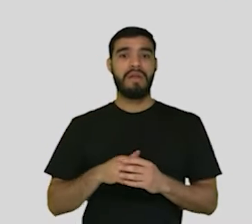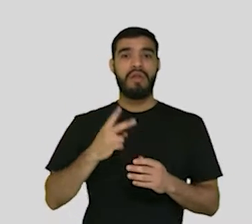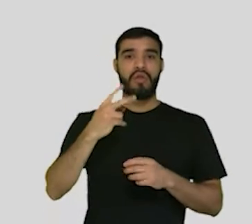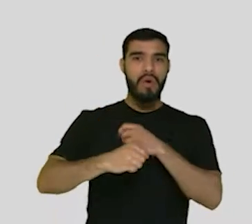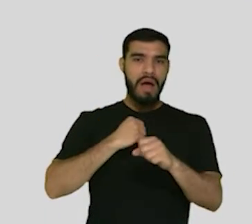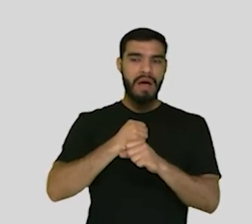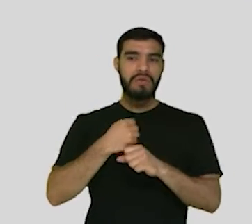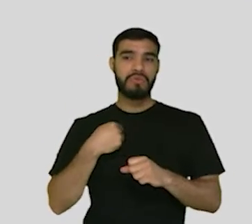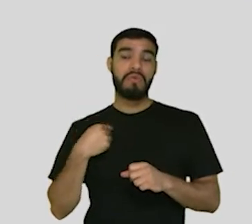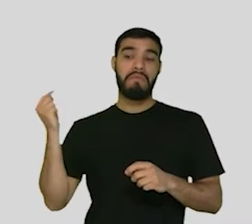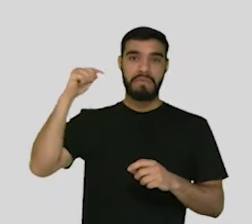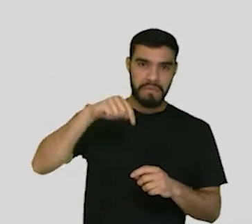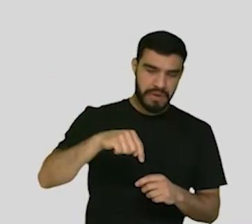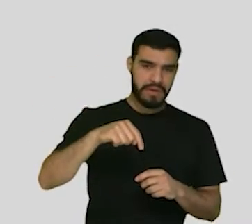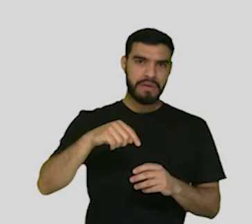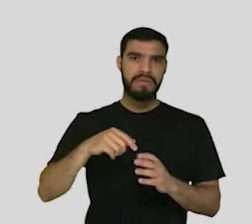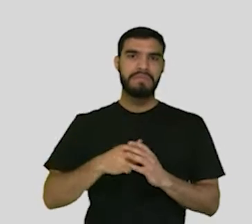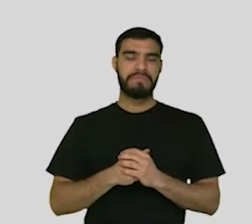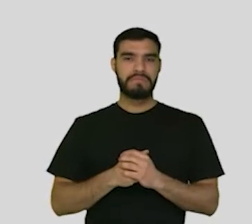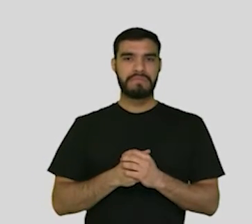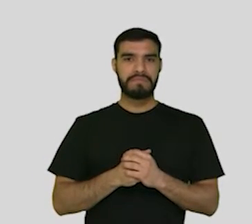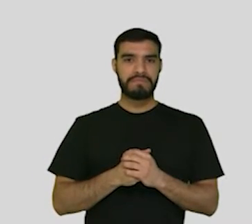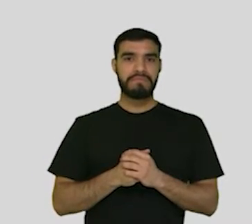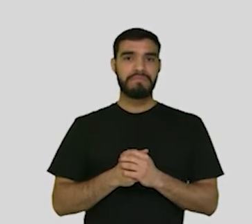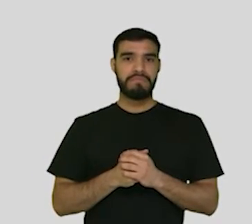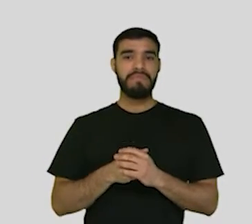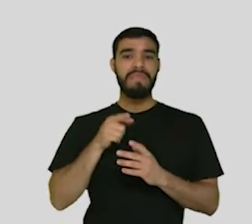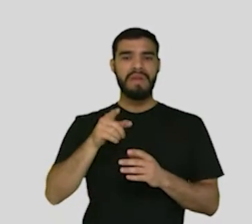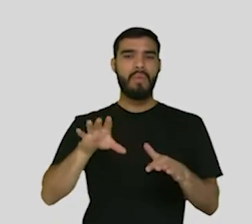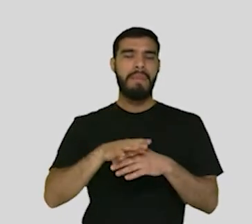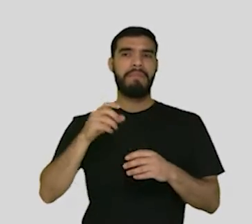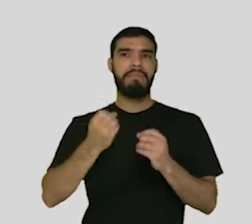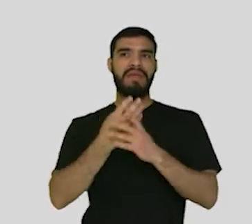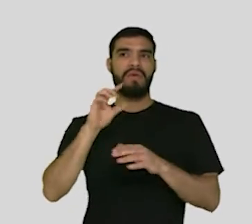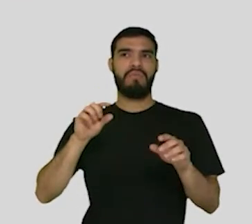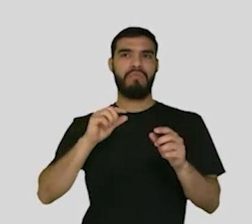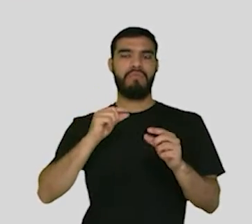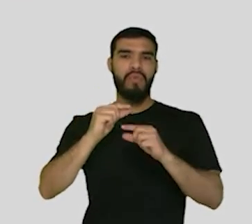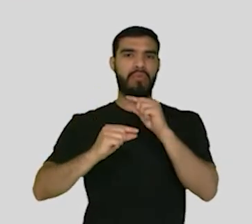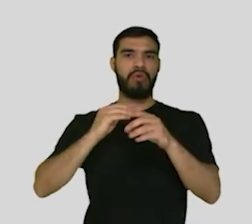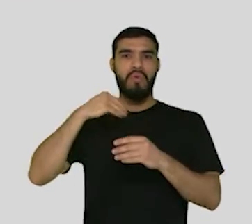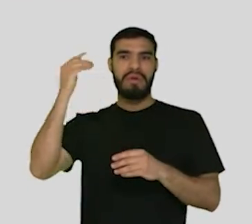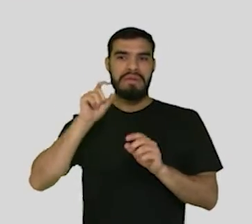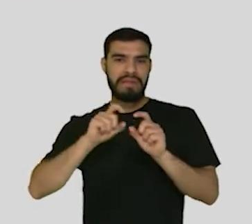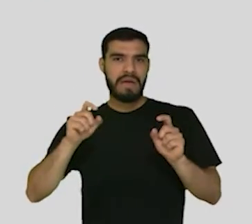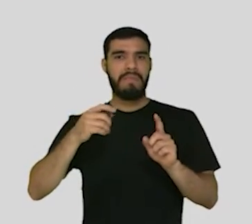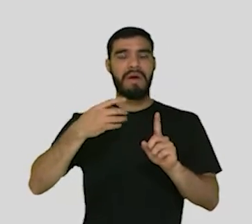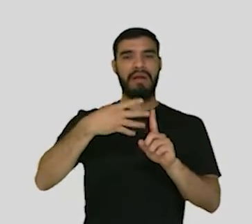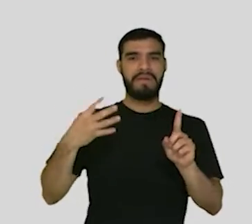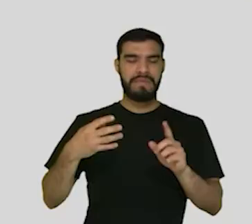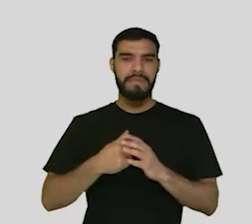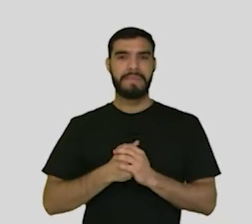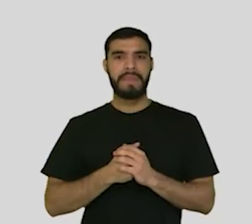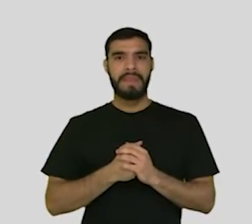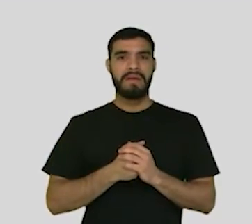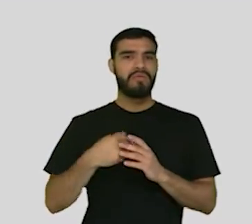Dos años, majerirese. Y si ahí empieza. Oñe por un oñamindu, uvea, llepa. Yo no venía